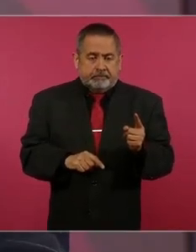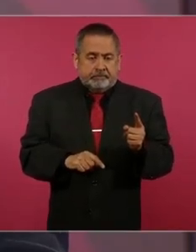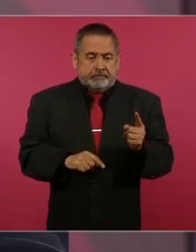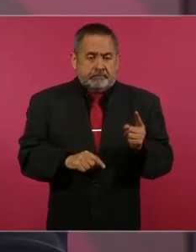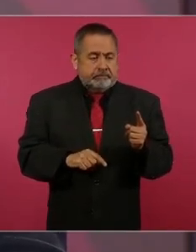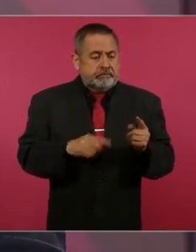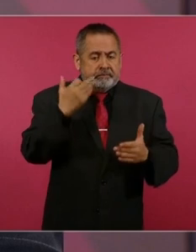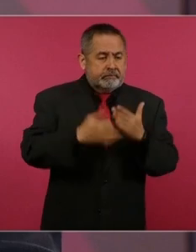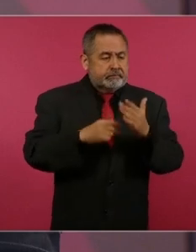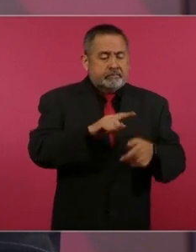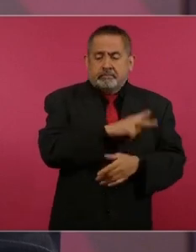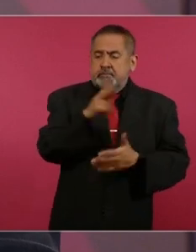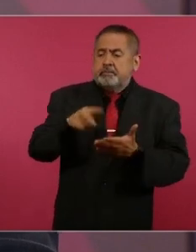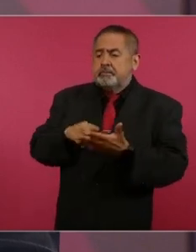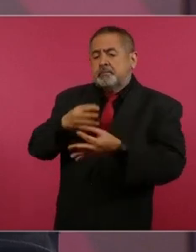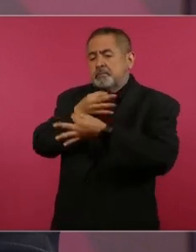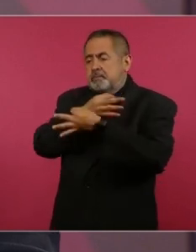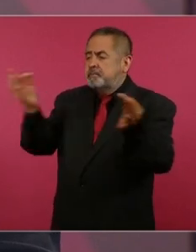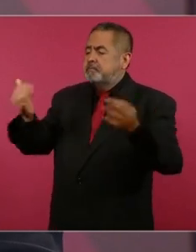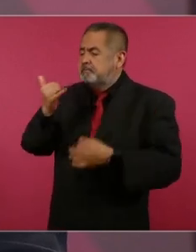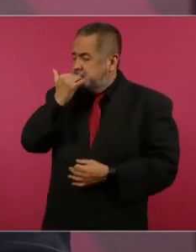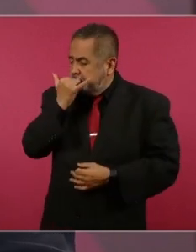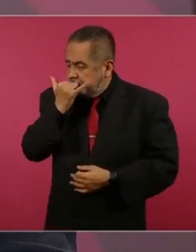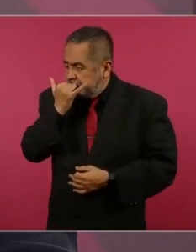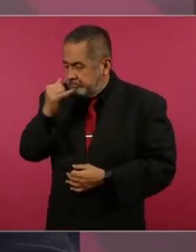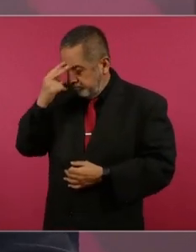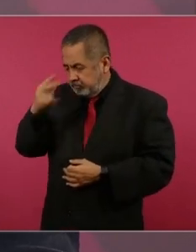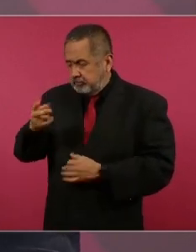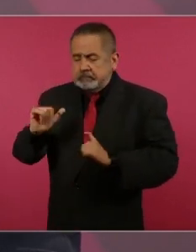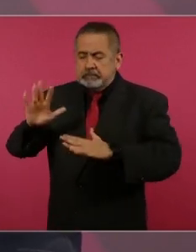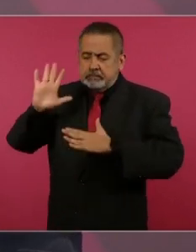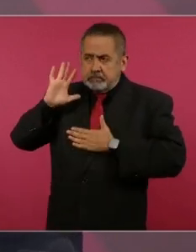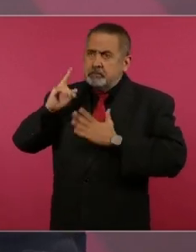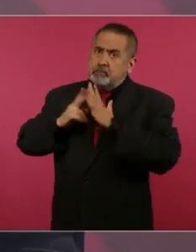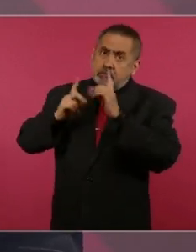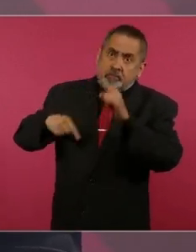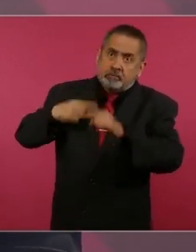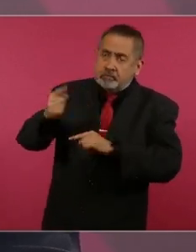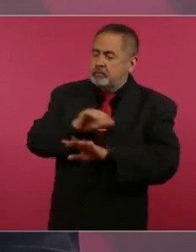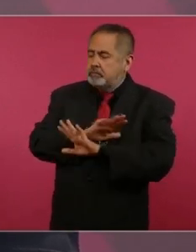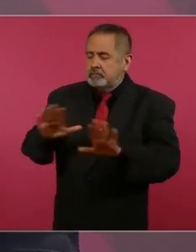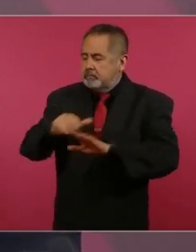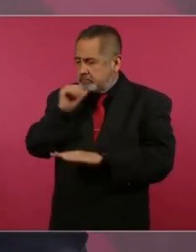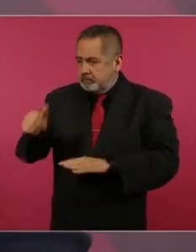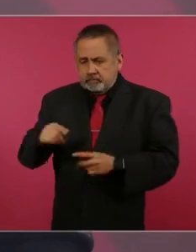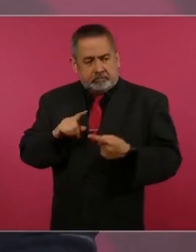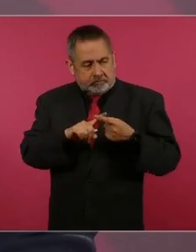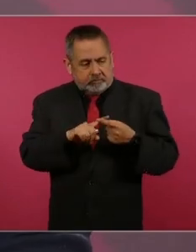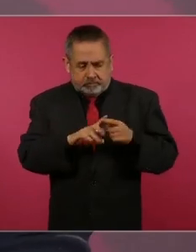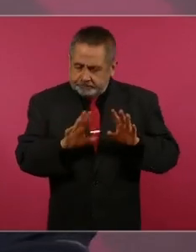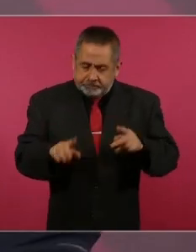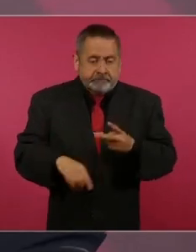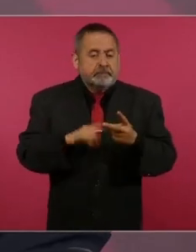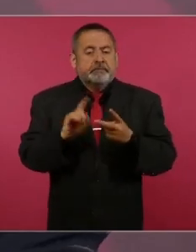una disculpa pública y un compromiso de no repetición, primero.